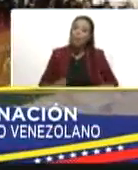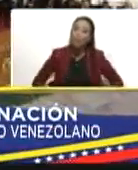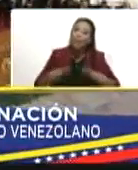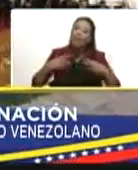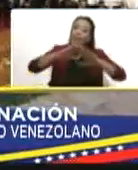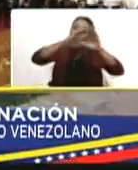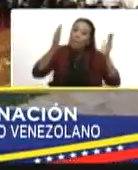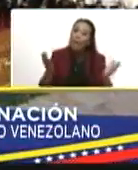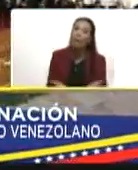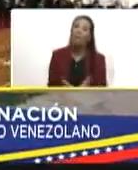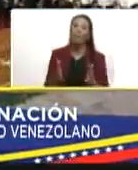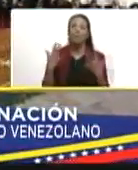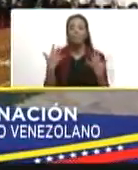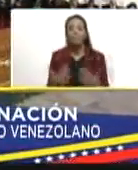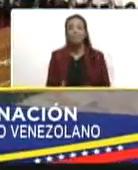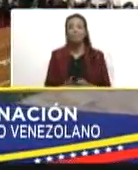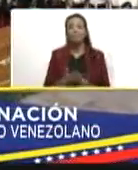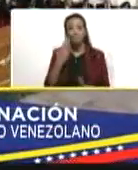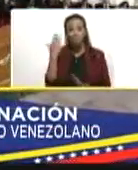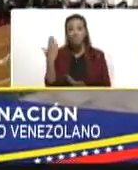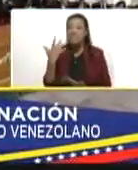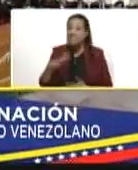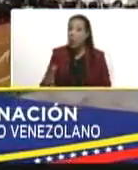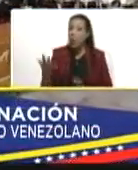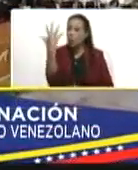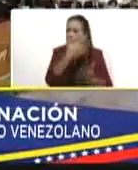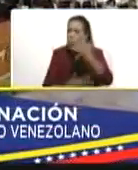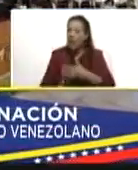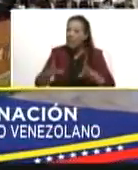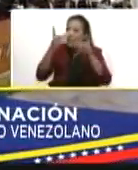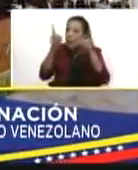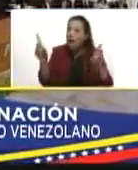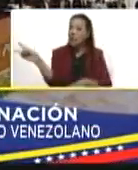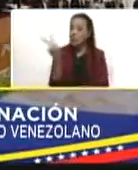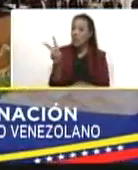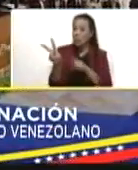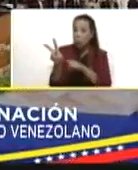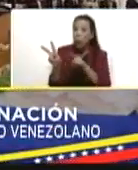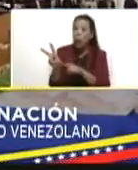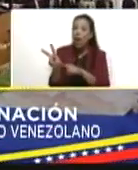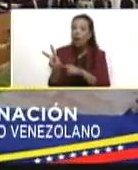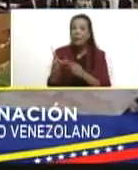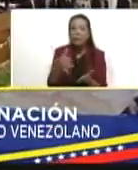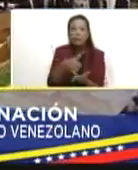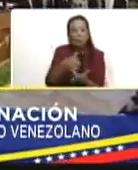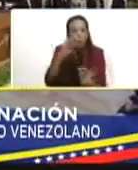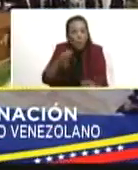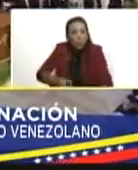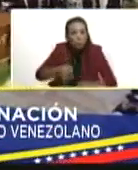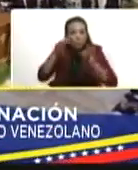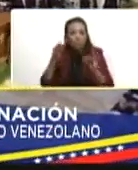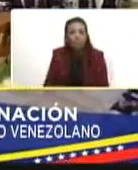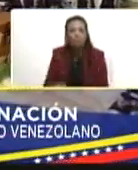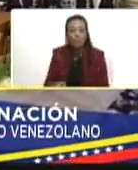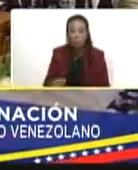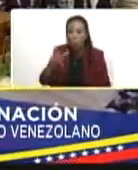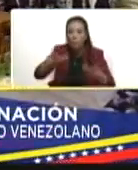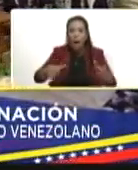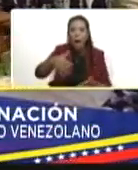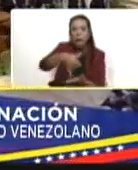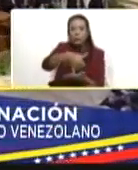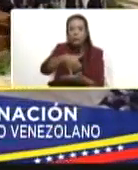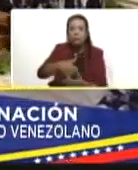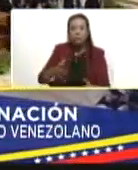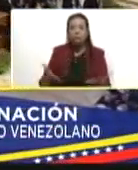el planeta Sin lugar a dudas nuestra democracia vive un momento estelar en el que los equilibrios se han